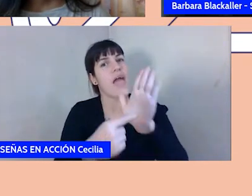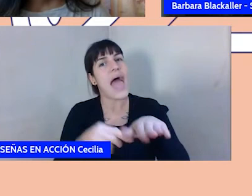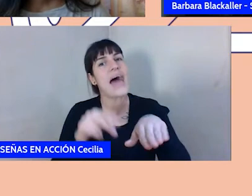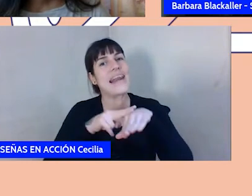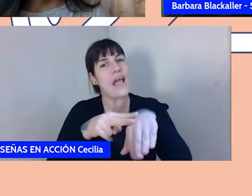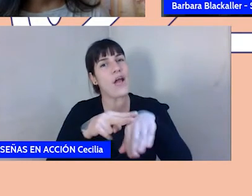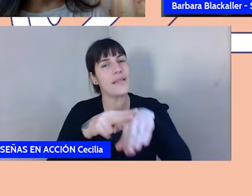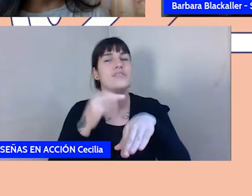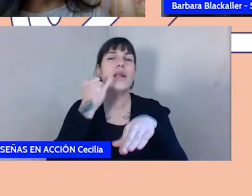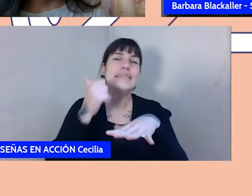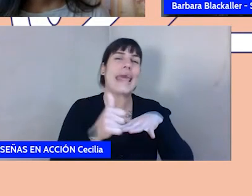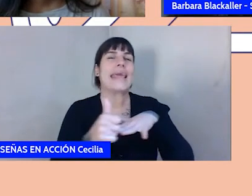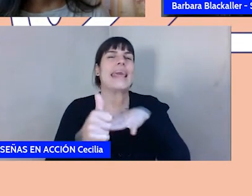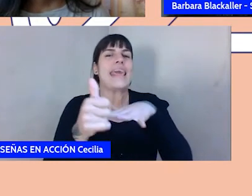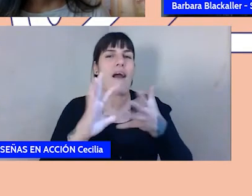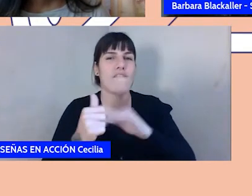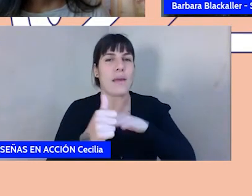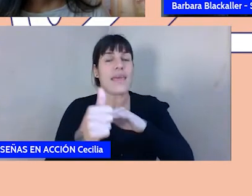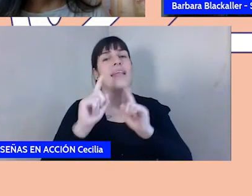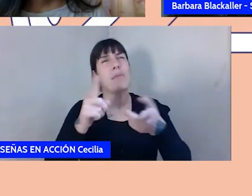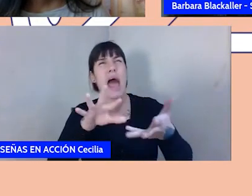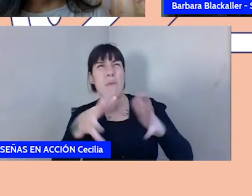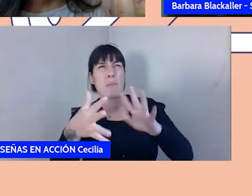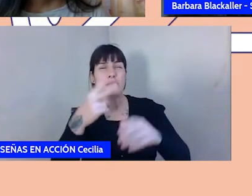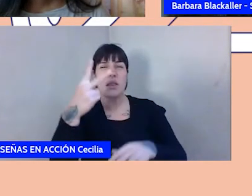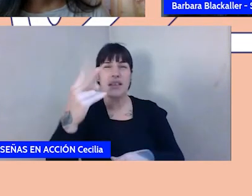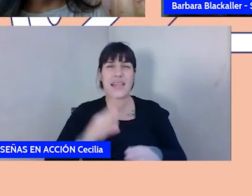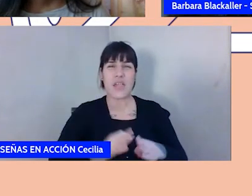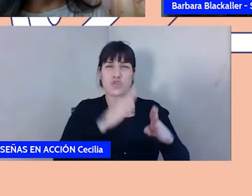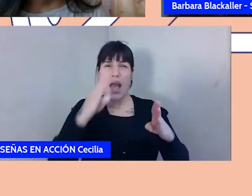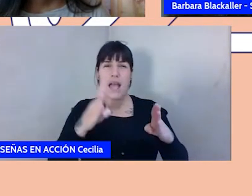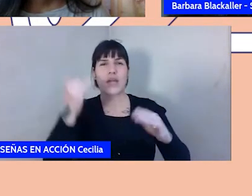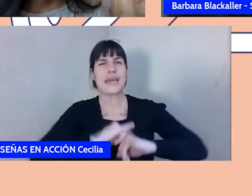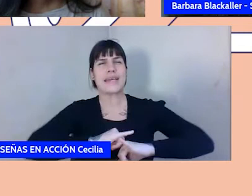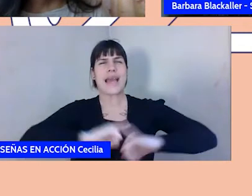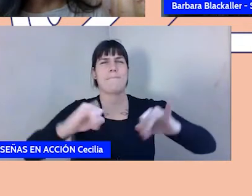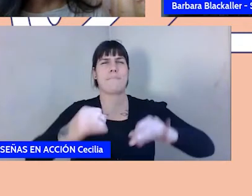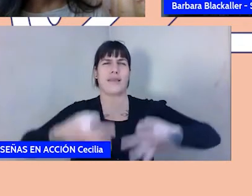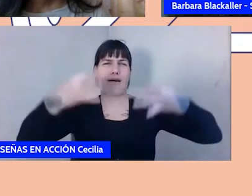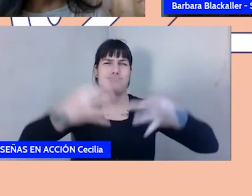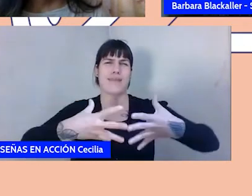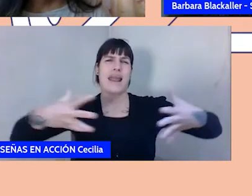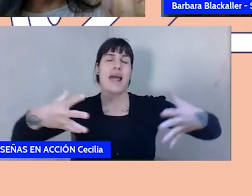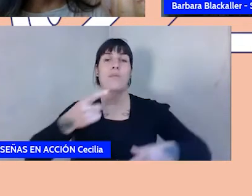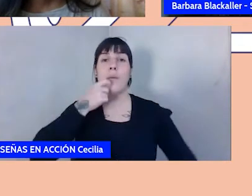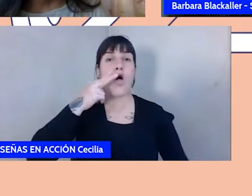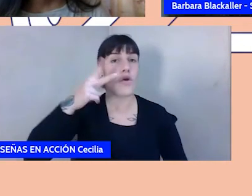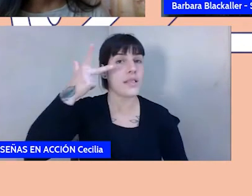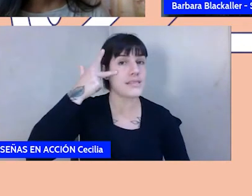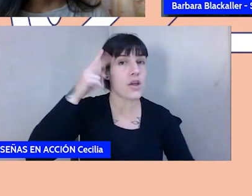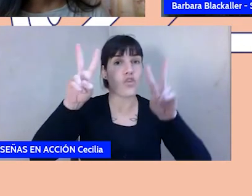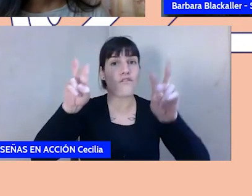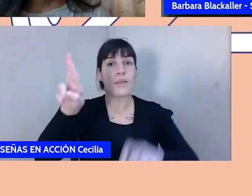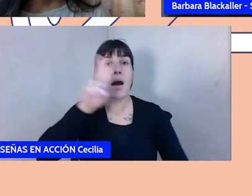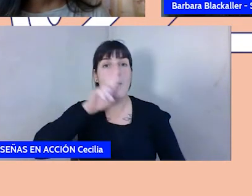gran campaña, ¿no? En 2018 fue una sobre alrededor de la agenda de mujeres, paz y seguridad. Y en 2020, a